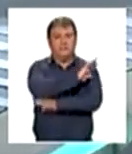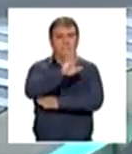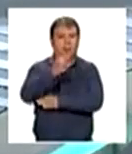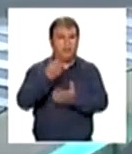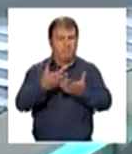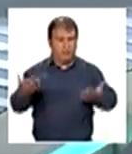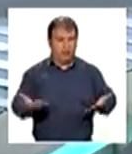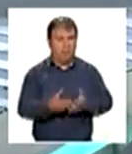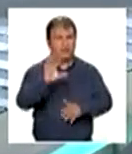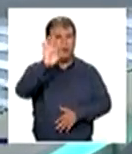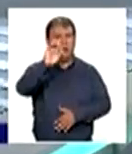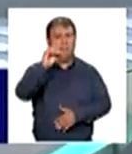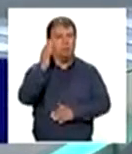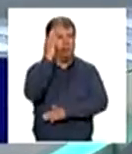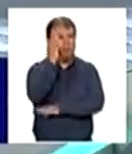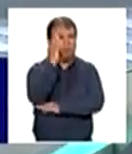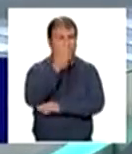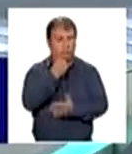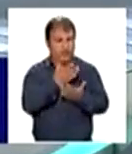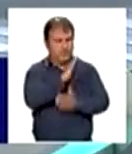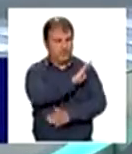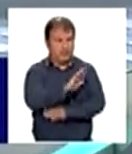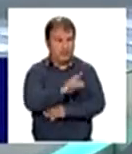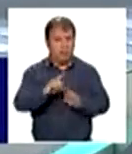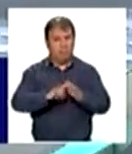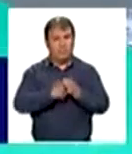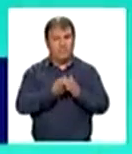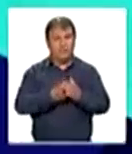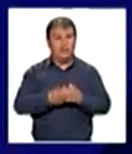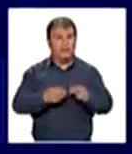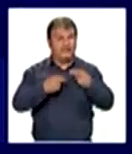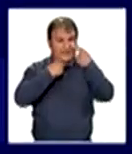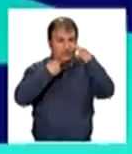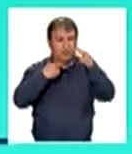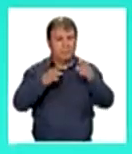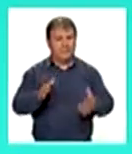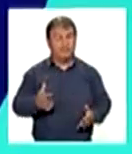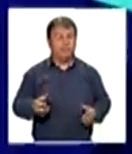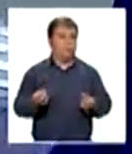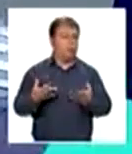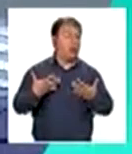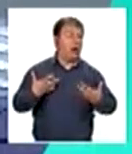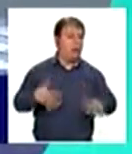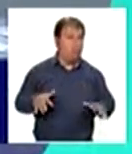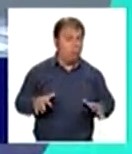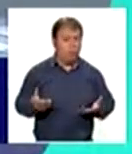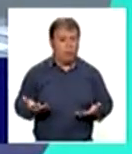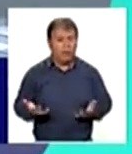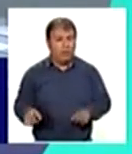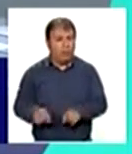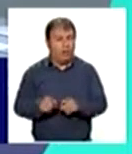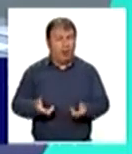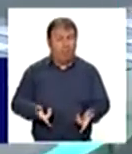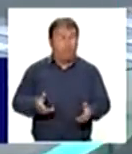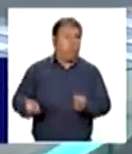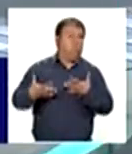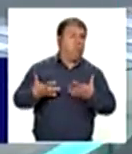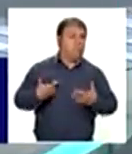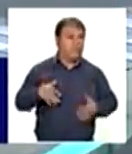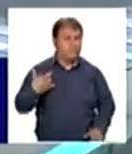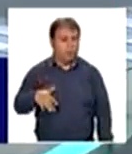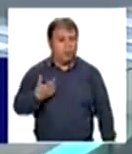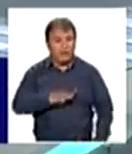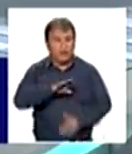señores, bienvenidos a 90 a mediodía. Siri, buenas tardes. Empezamos esta edición con una noticia que nos cae literalmente como un baldazo de agua fría